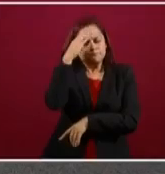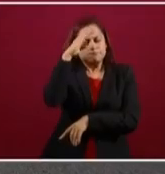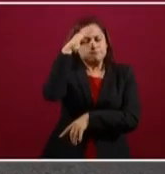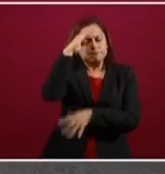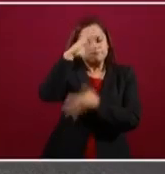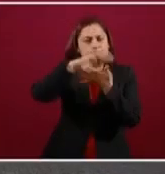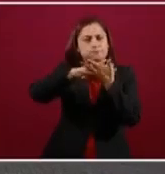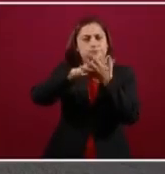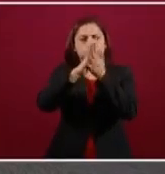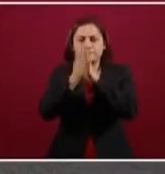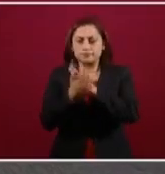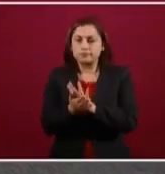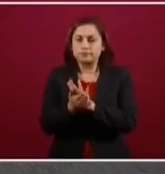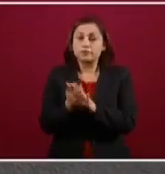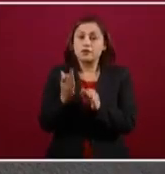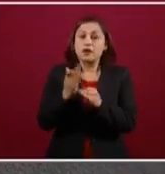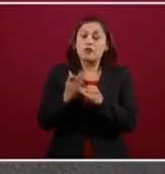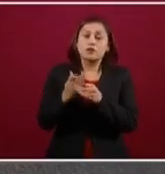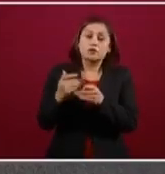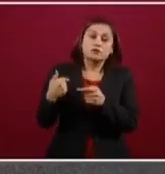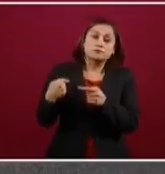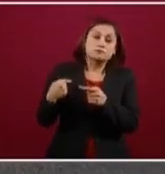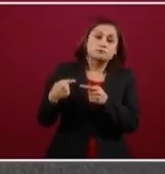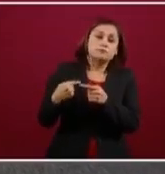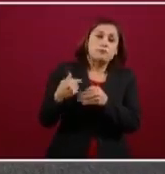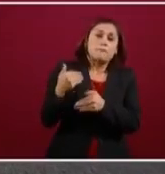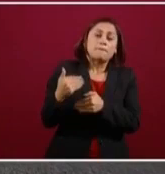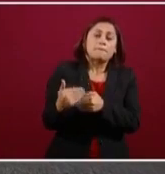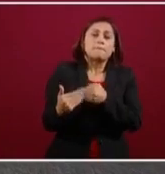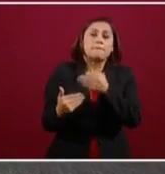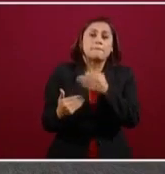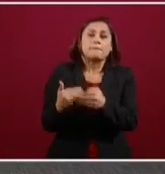avanzando. Y yo sí creo que